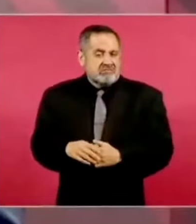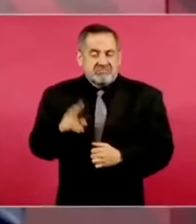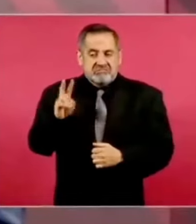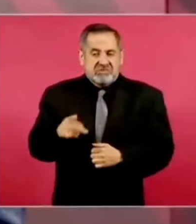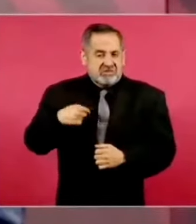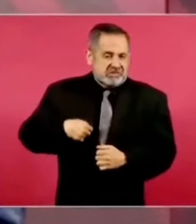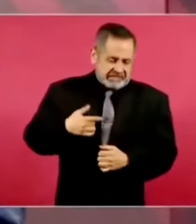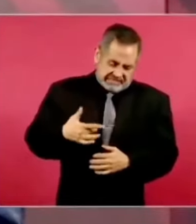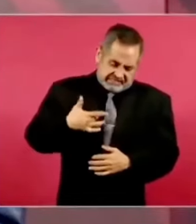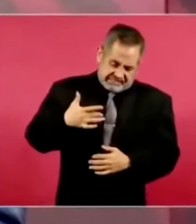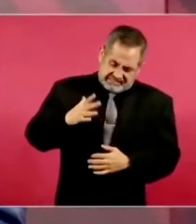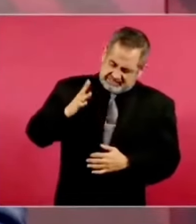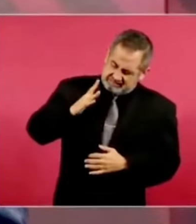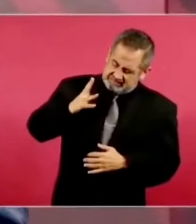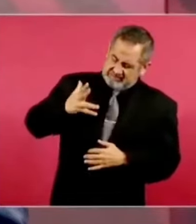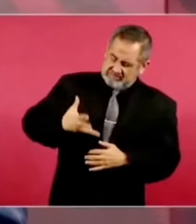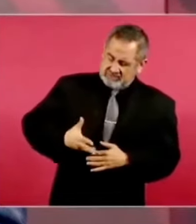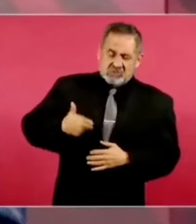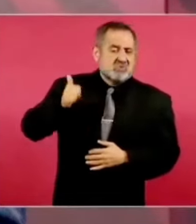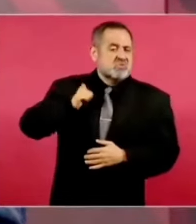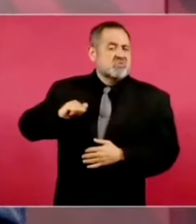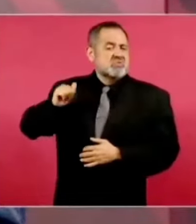orgullosos de ese